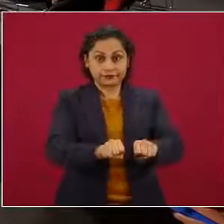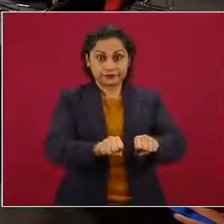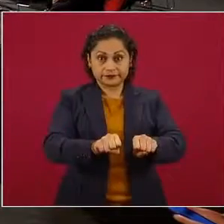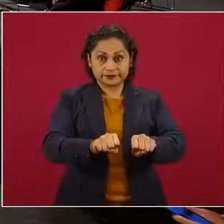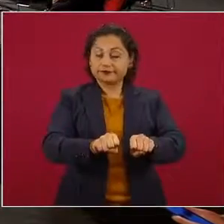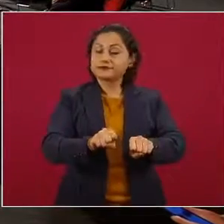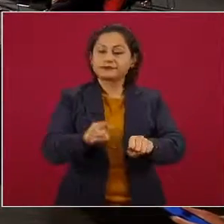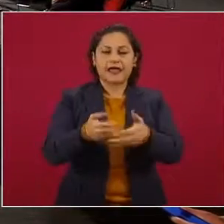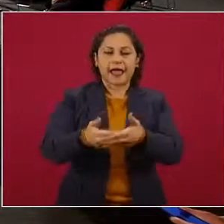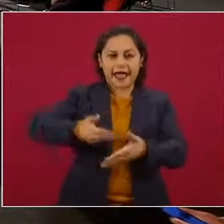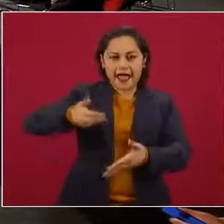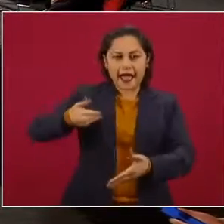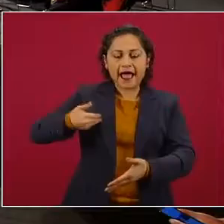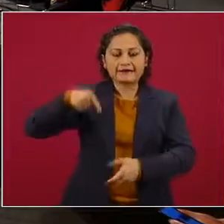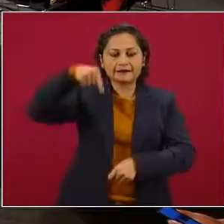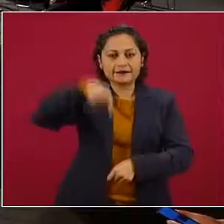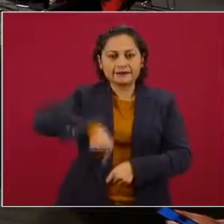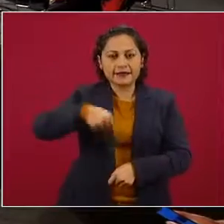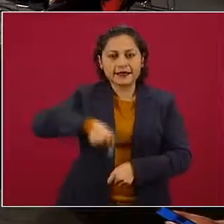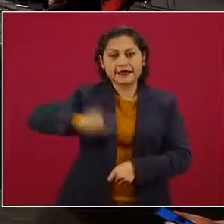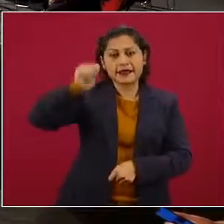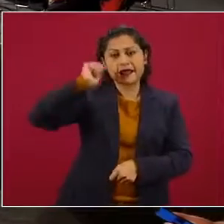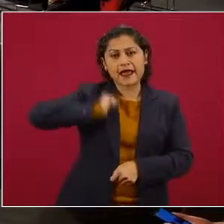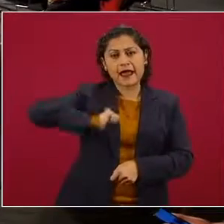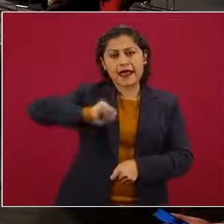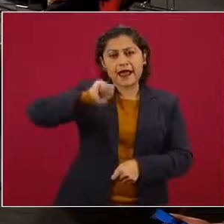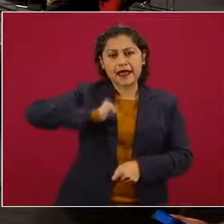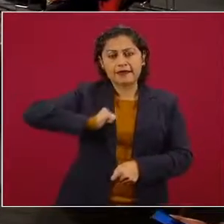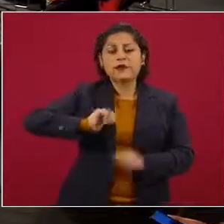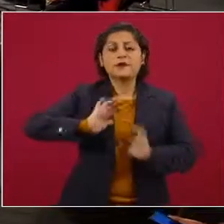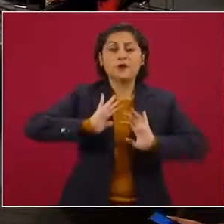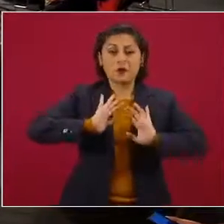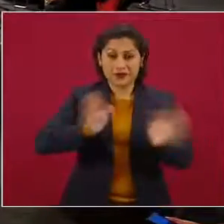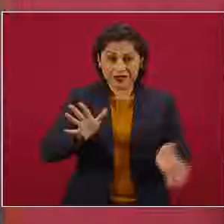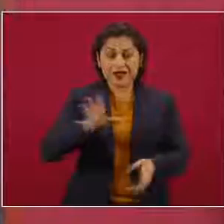en la época prehispánica, ya había un día